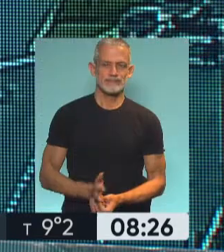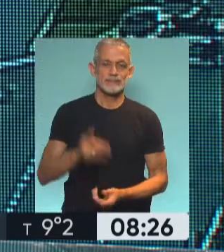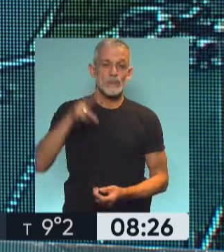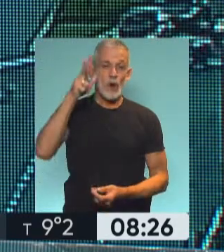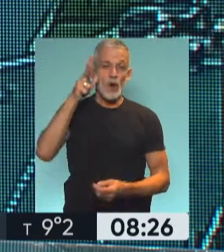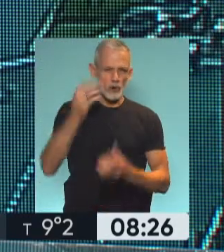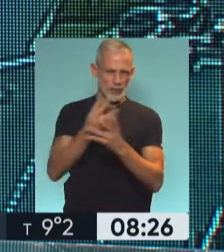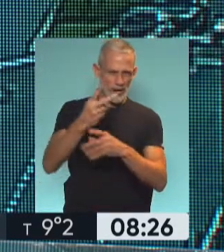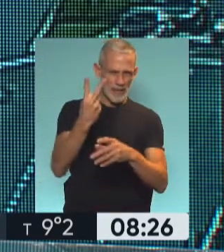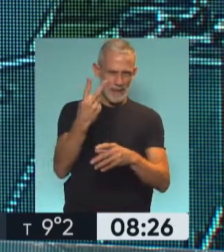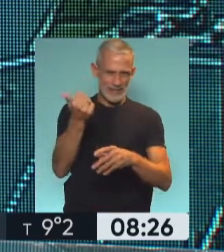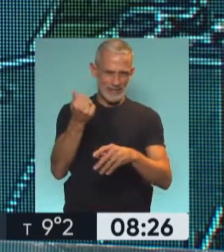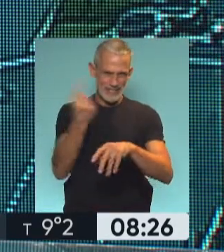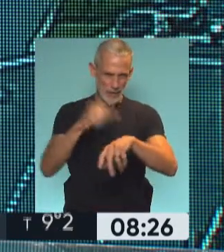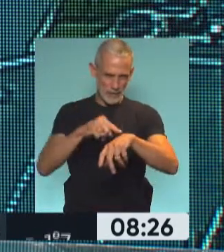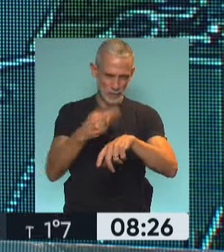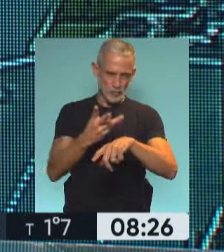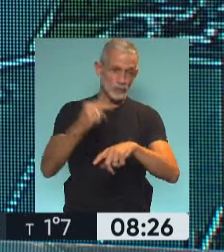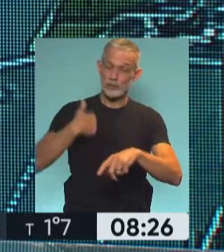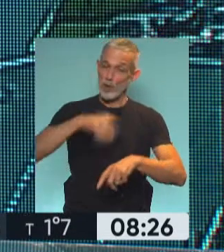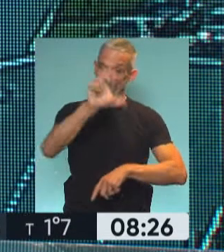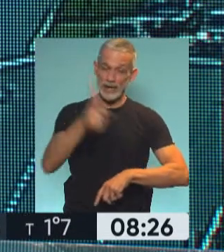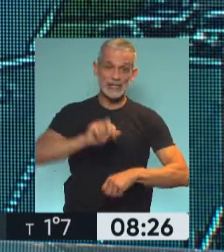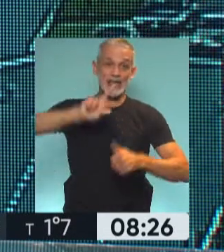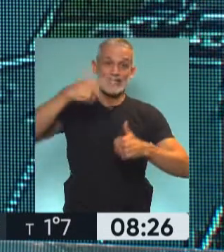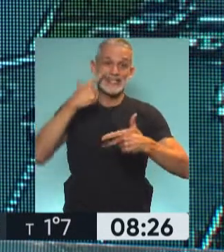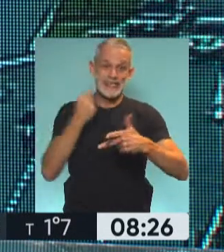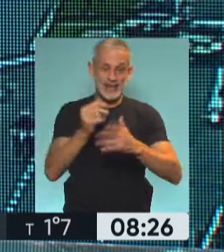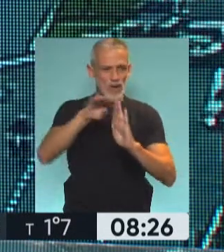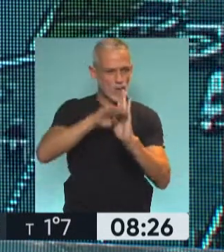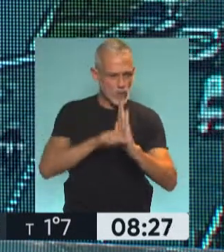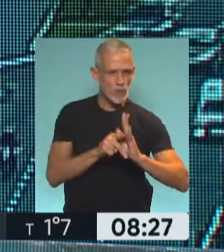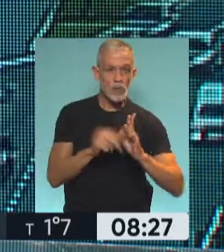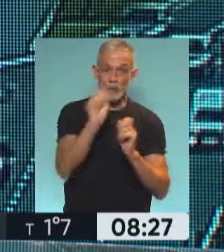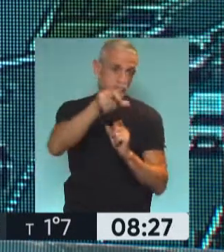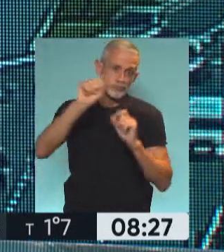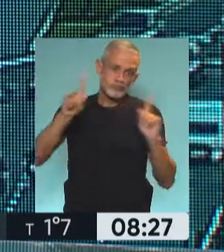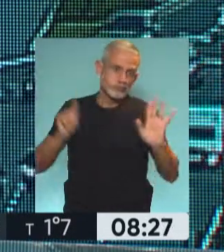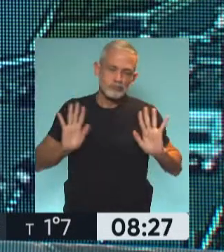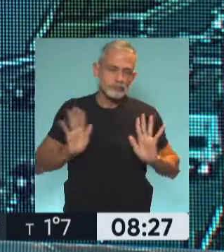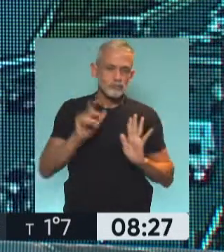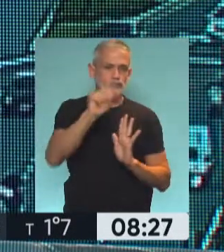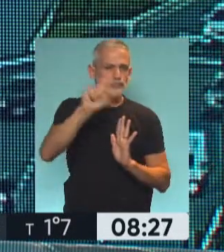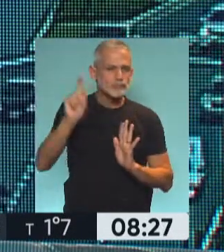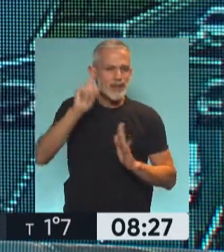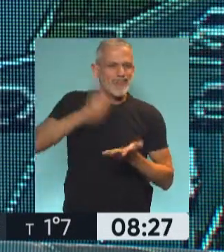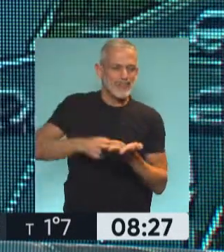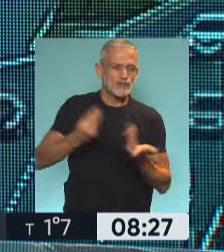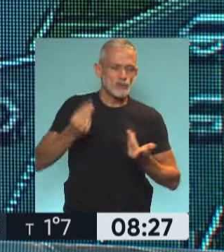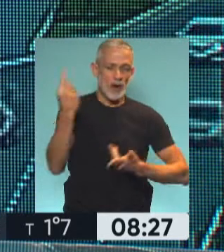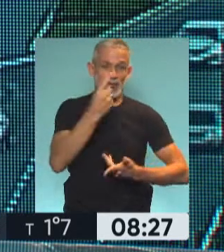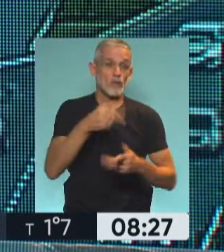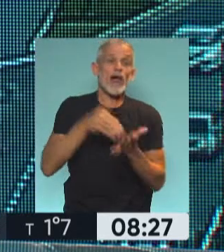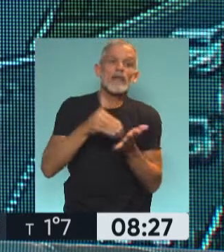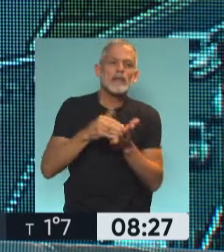8 de la mañana, 26 minutos en todo el país. Tercer día de restricciones. Cada jurisdicción decidió las medidas a tomar frente a la cantidad